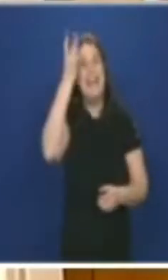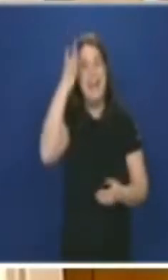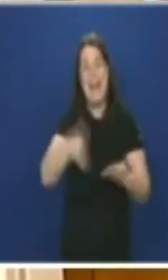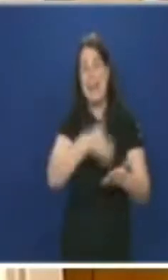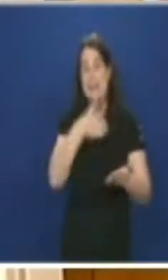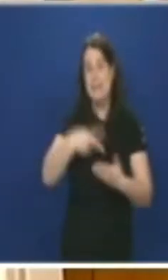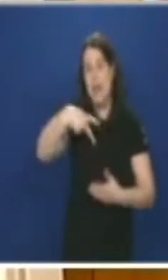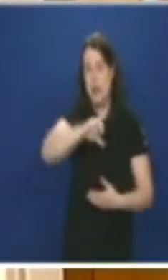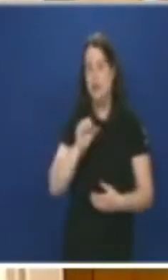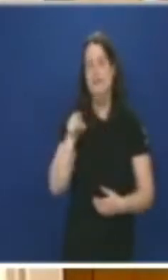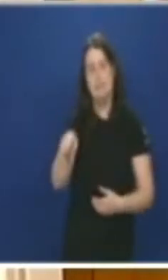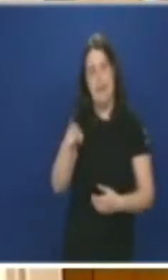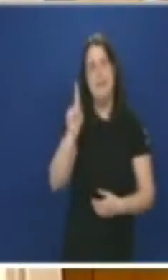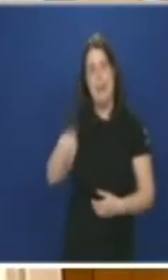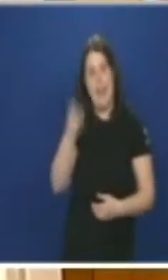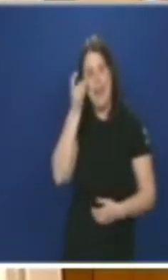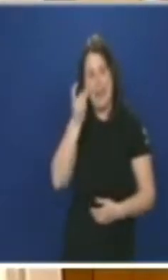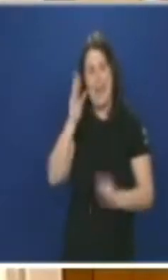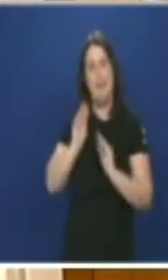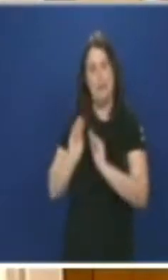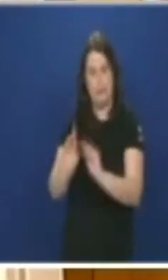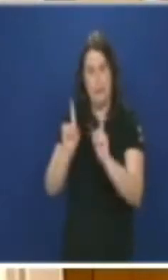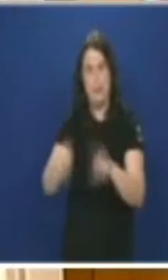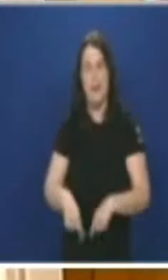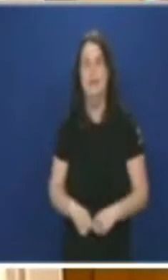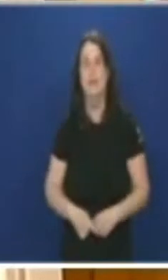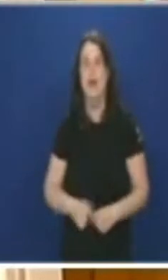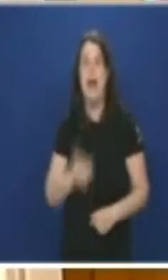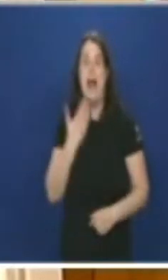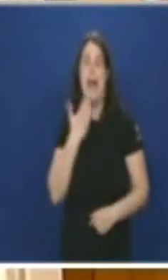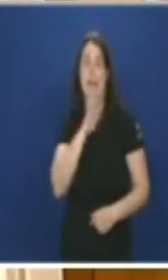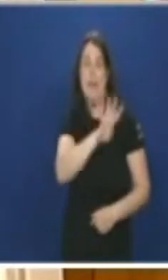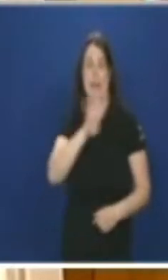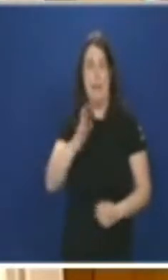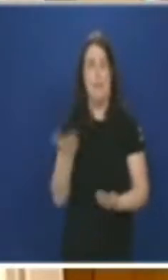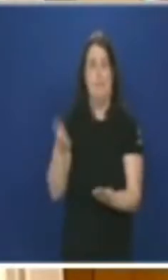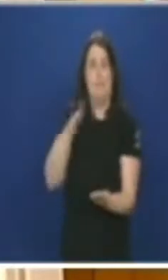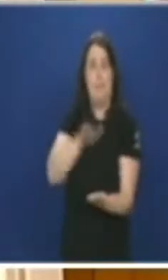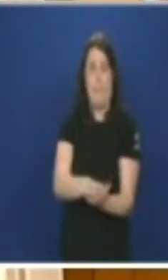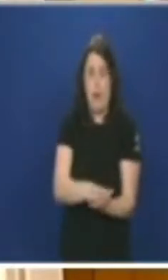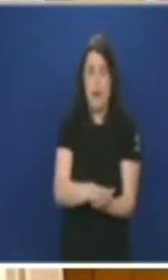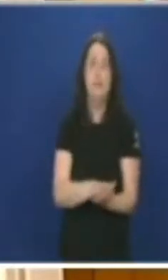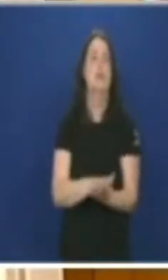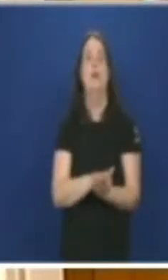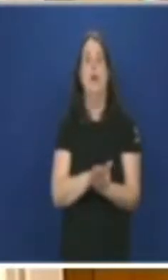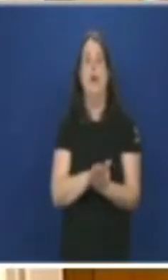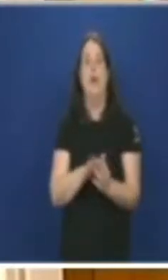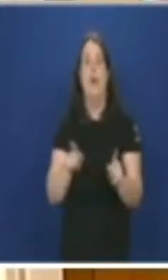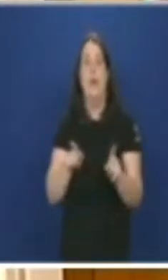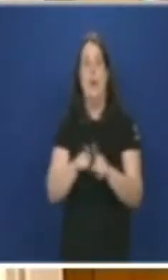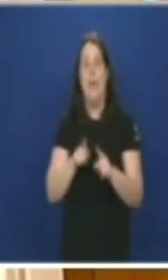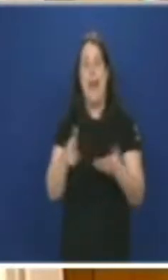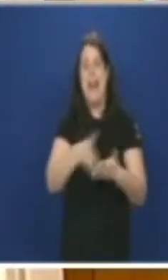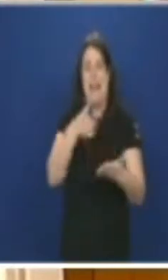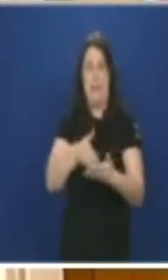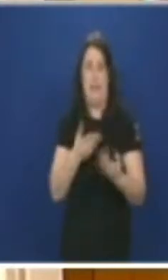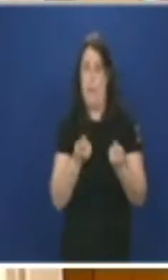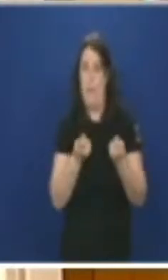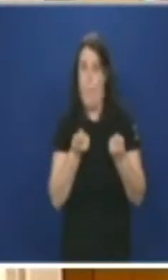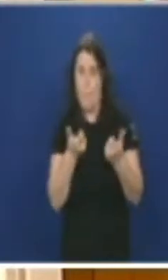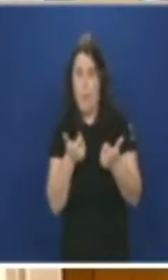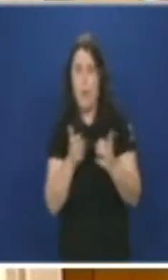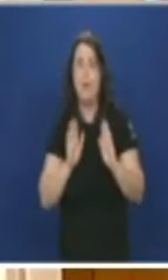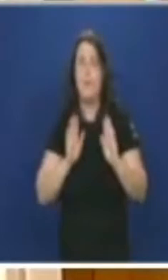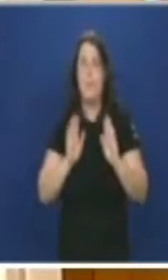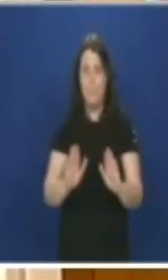del. Posiblemente a súa morte con 44 anos e non ser moi extensa a súa lista de libros, fixo que de